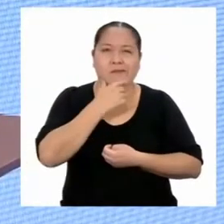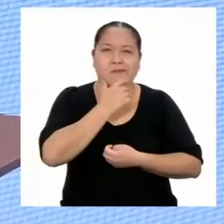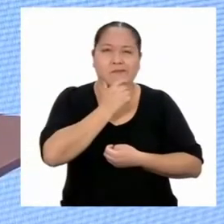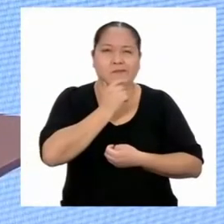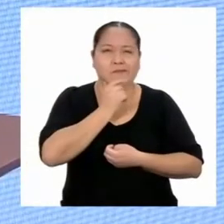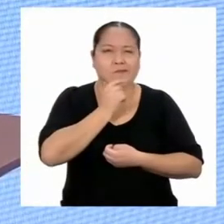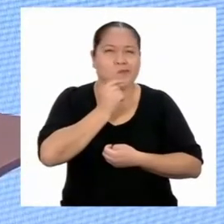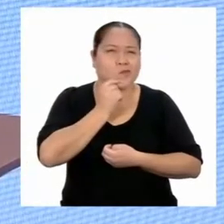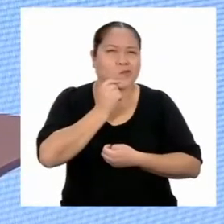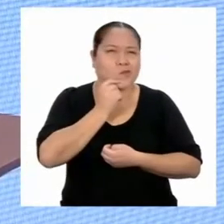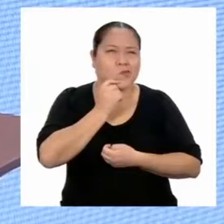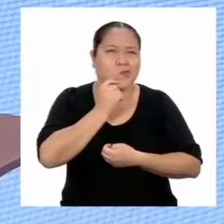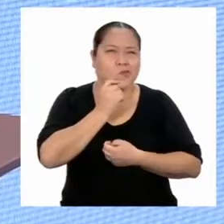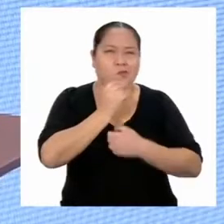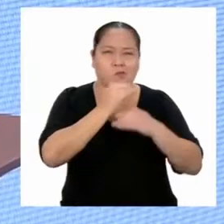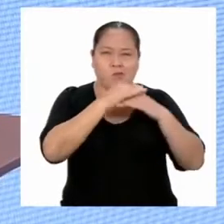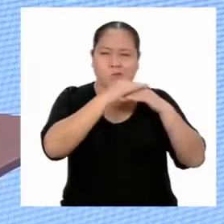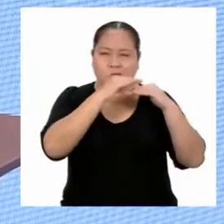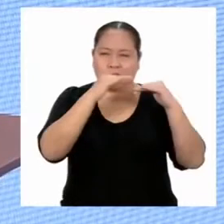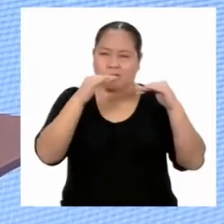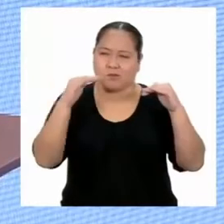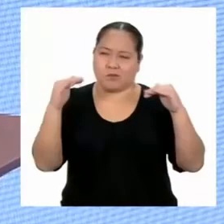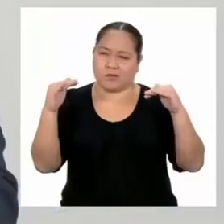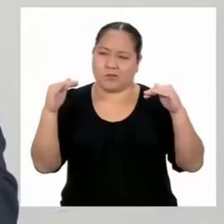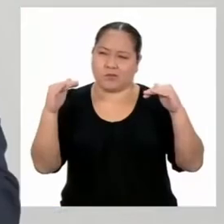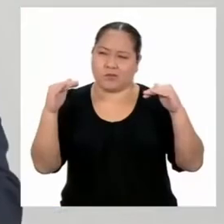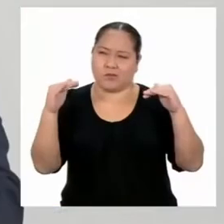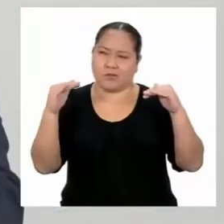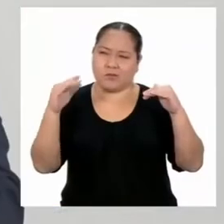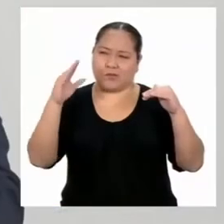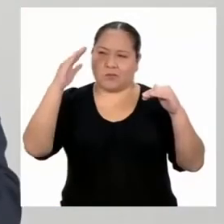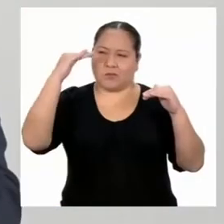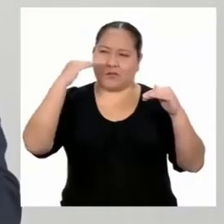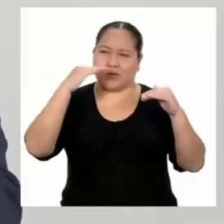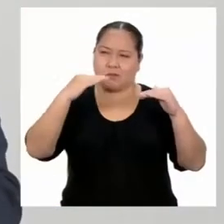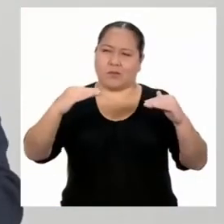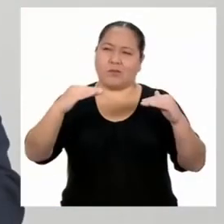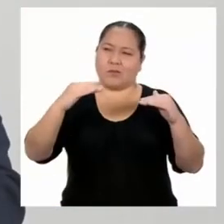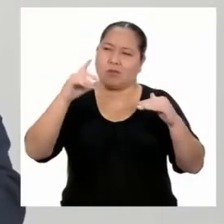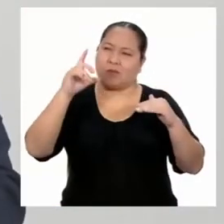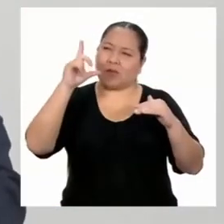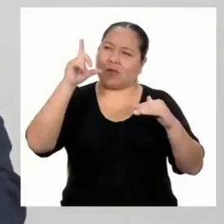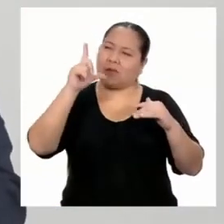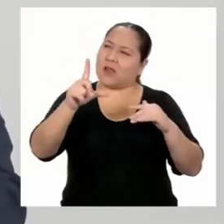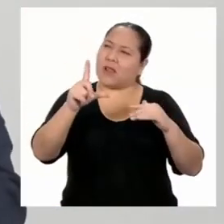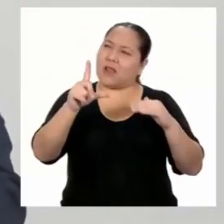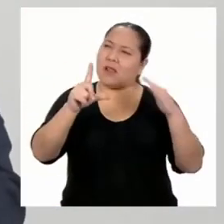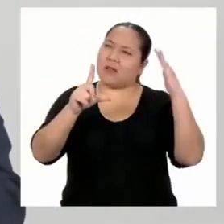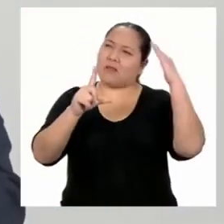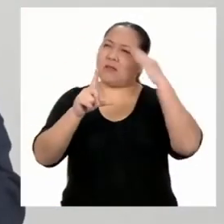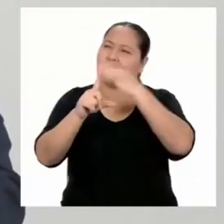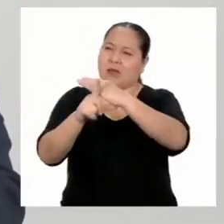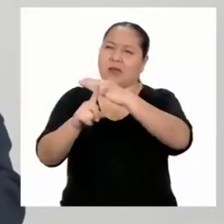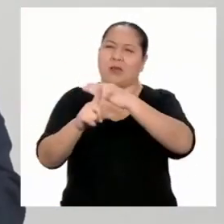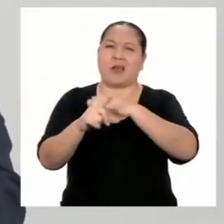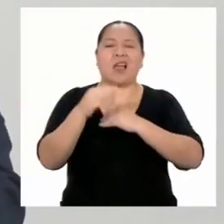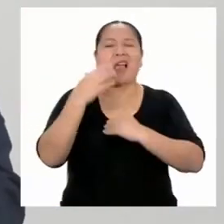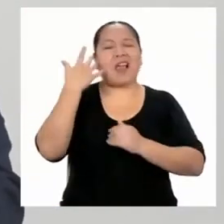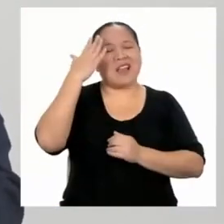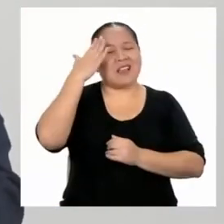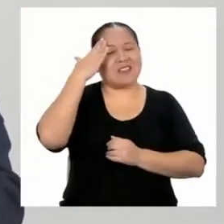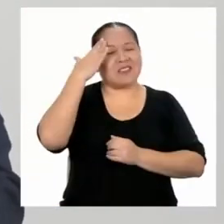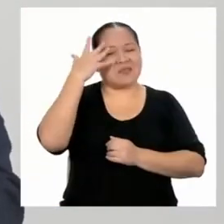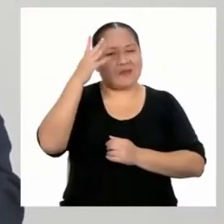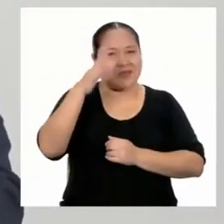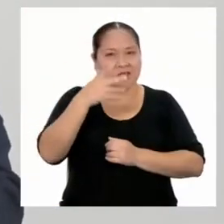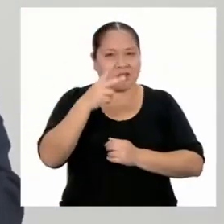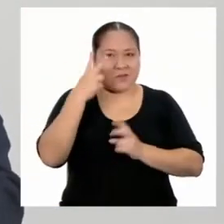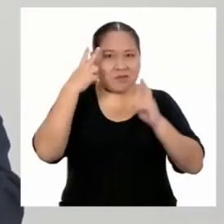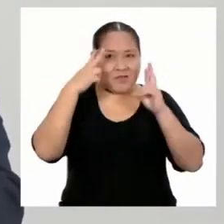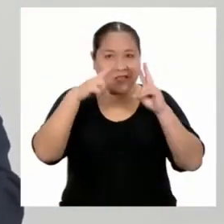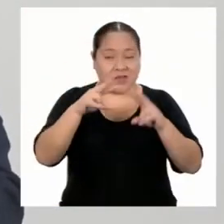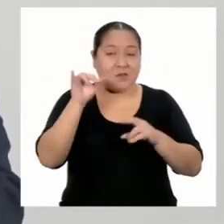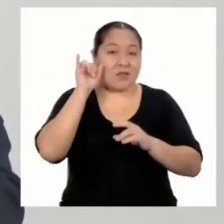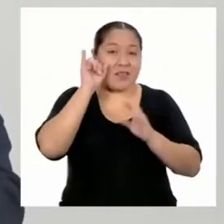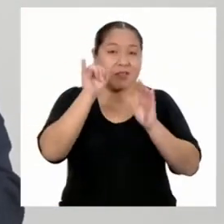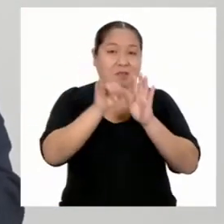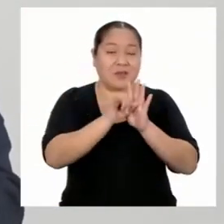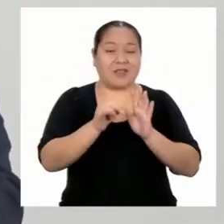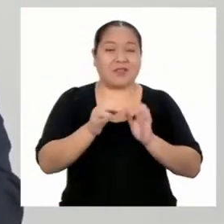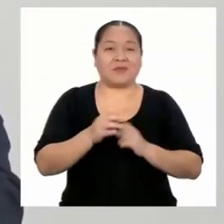que dividamos la zona de la L. Creo que ya estás intuyendo hacia dónde vamos. Observemos la